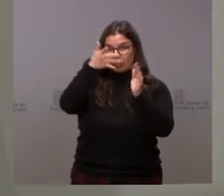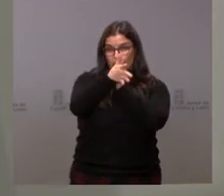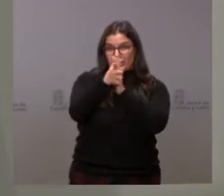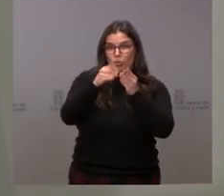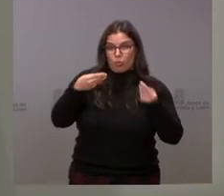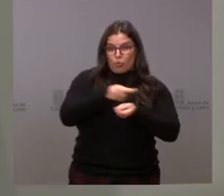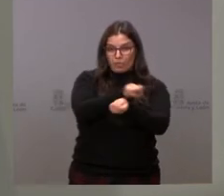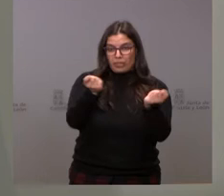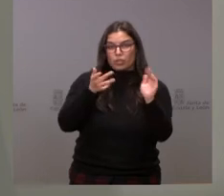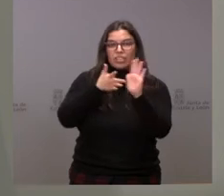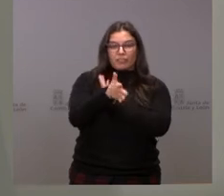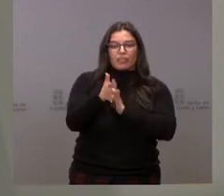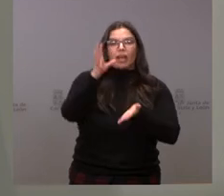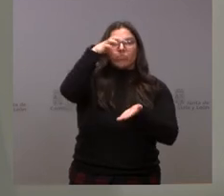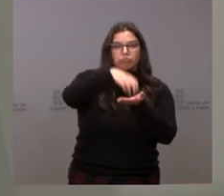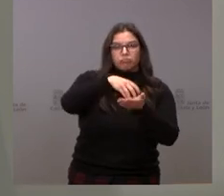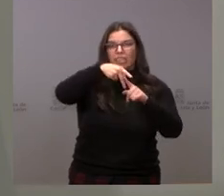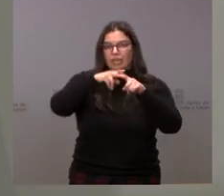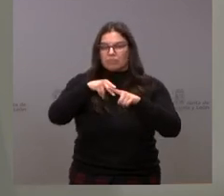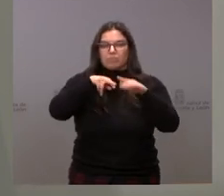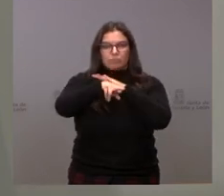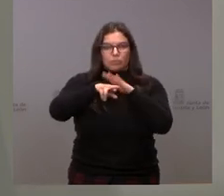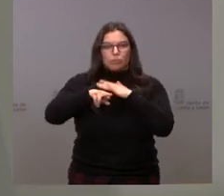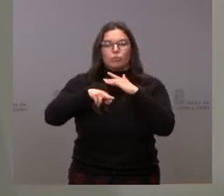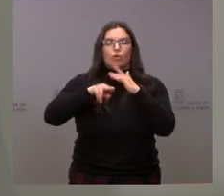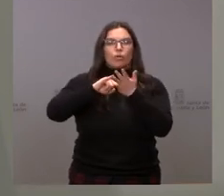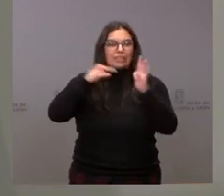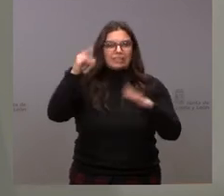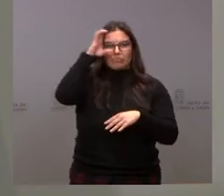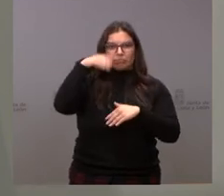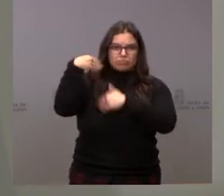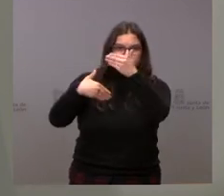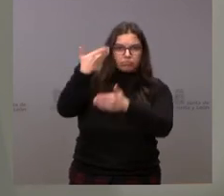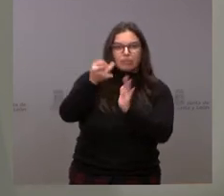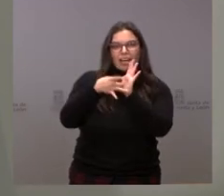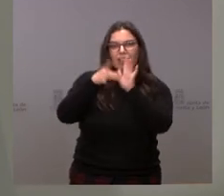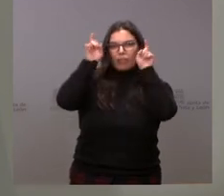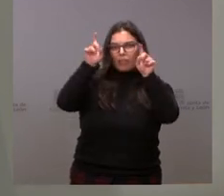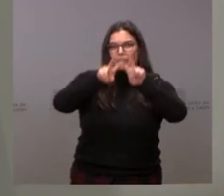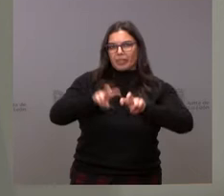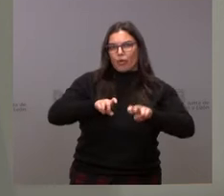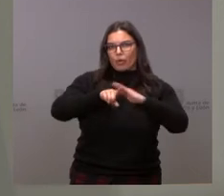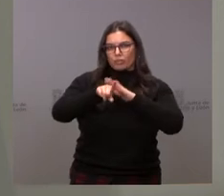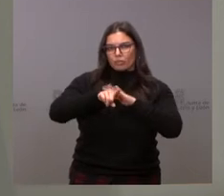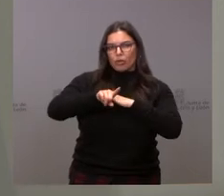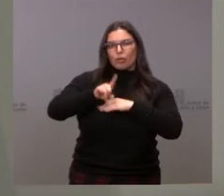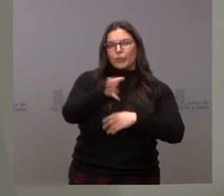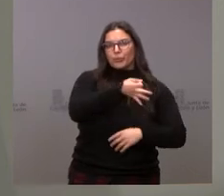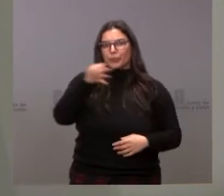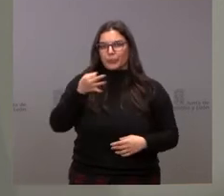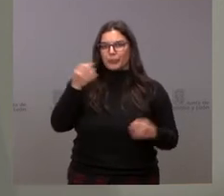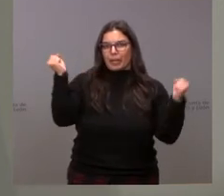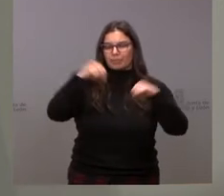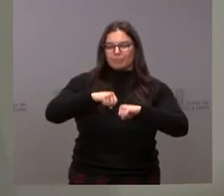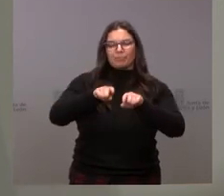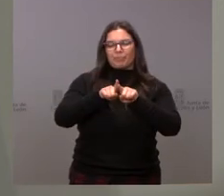hablamos de infraestructuras de equipamiento de avance científico y tecnológico calidad de la docencia investigación y gestión eficiencia energética